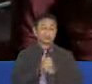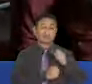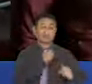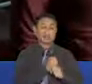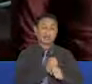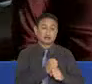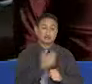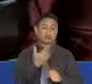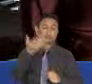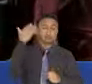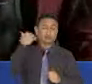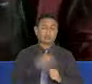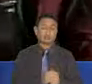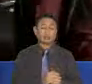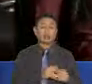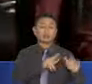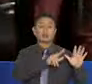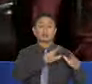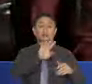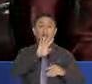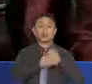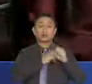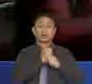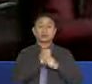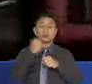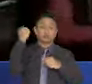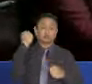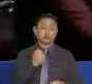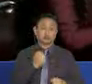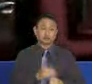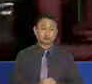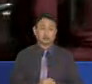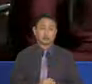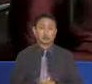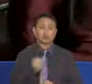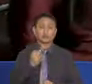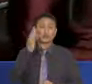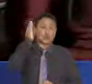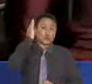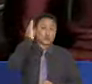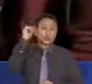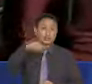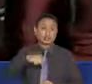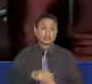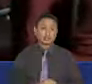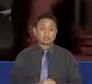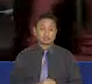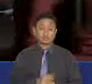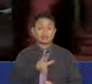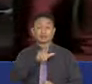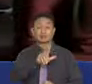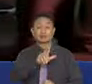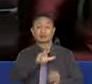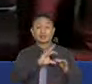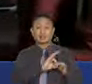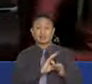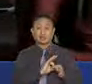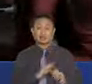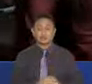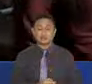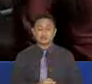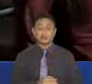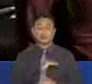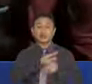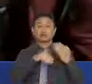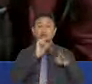sí aproximadamente 84 años de fundación Cuántas mujeres están aquí al momento estamos con tres compañeras allí a nivel